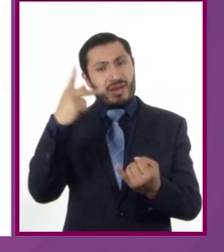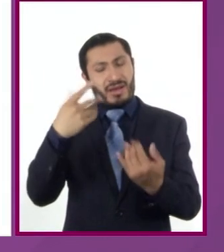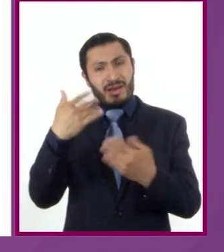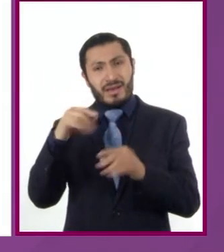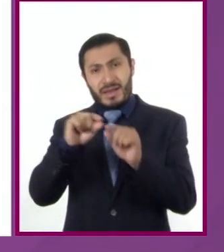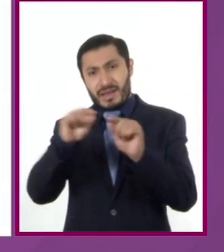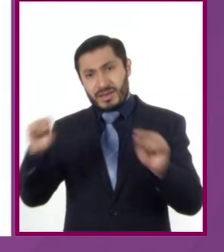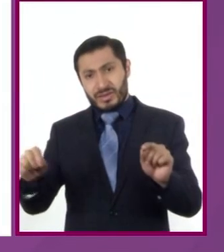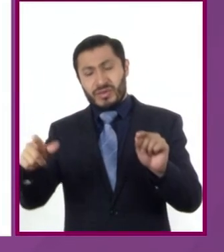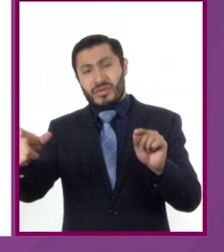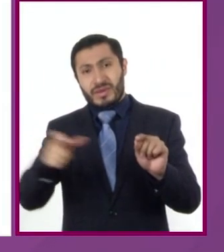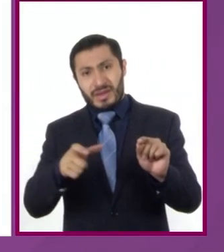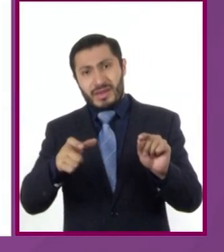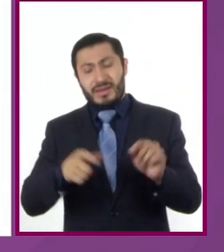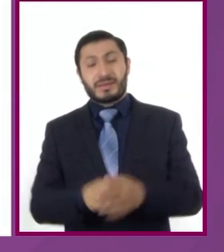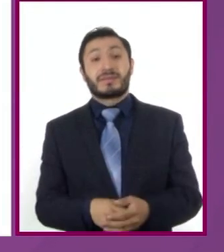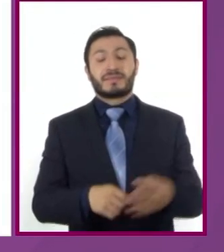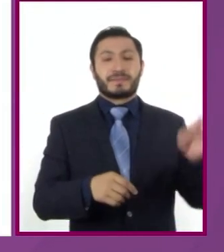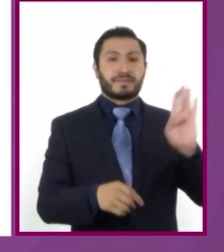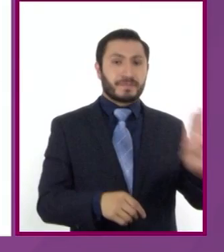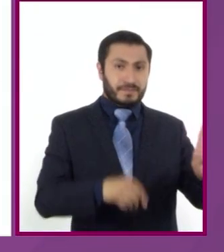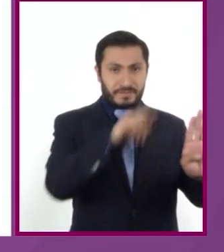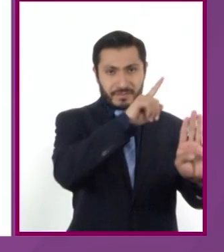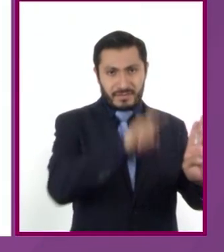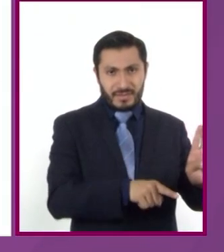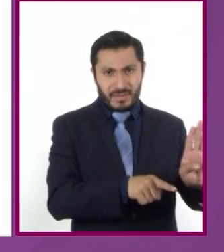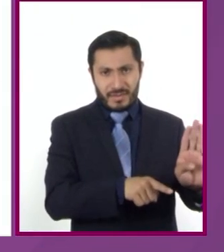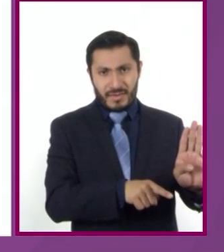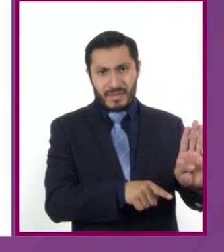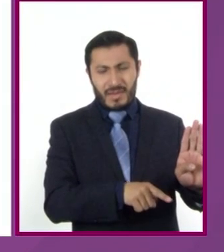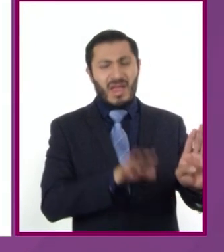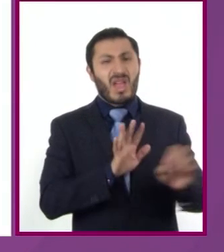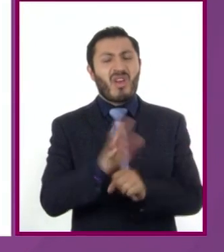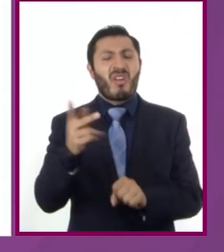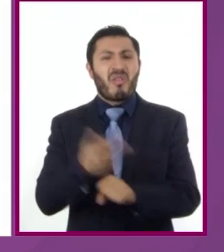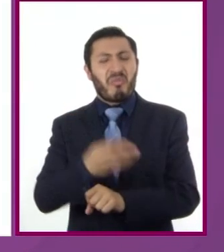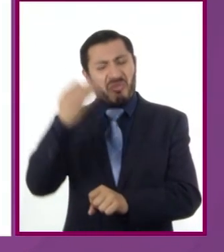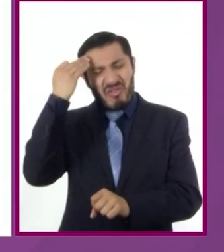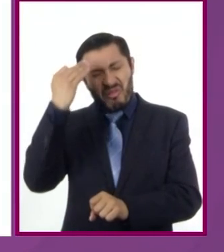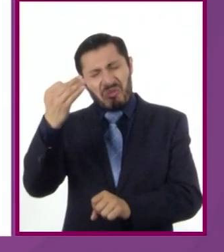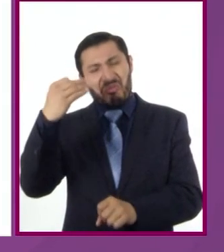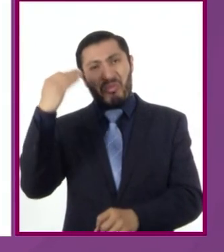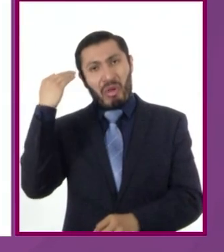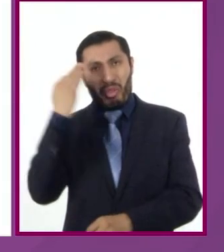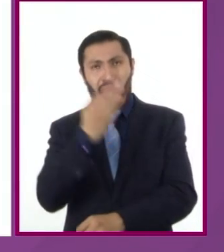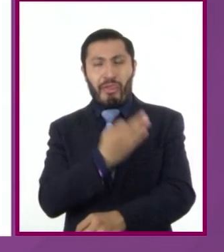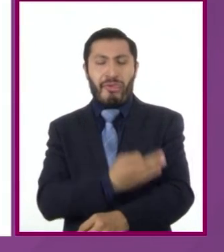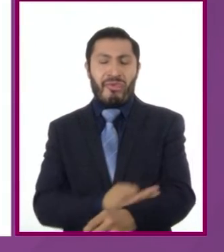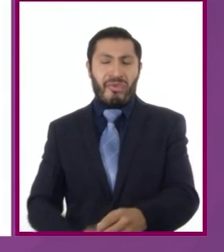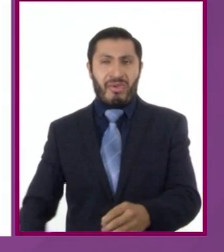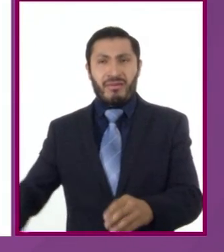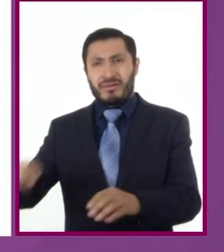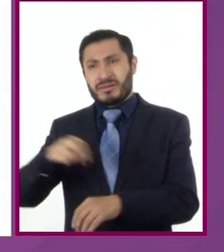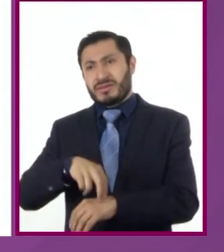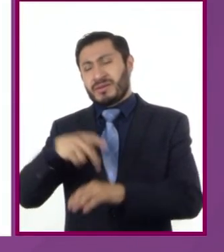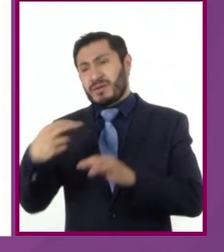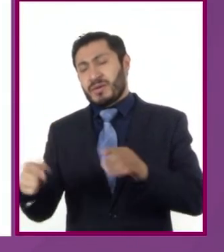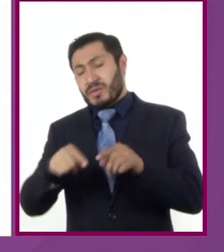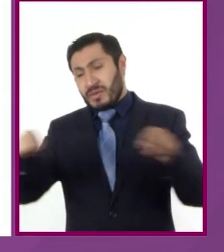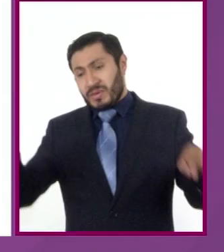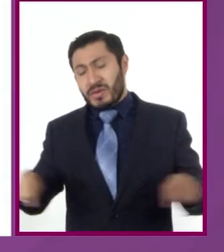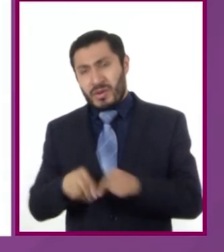sobre X. Inciso B. ¿Qué sucede con el tiempo que tarda la alberca en vaciarse al abrir más llaves?